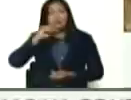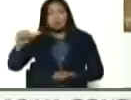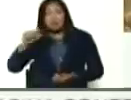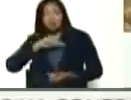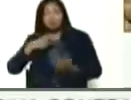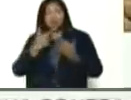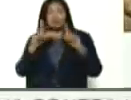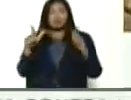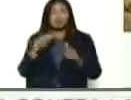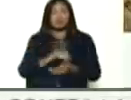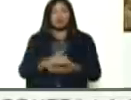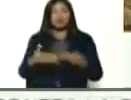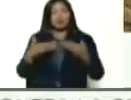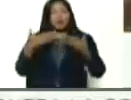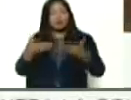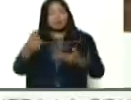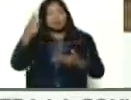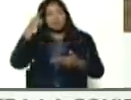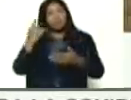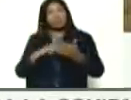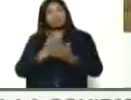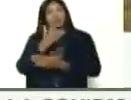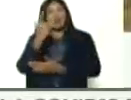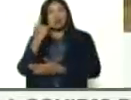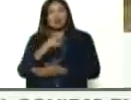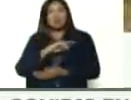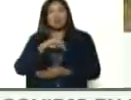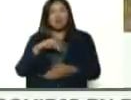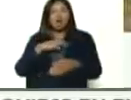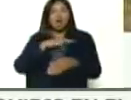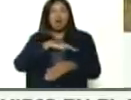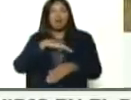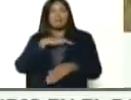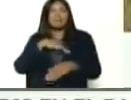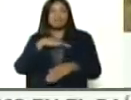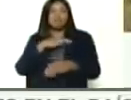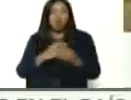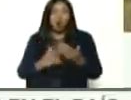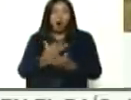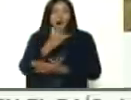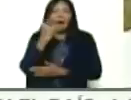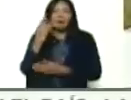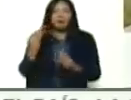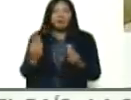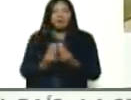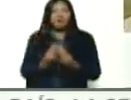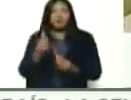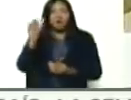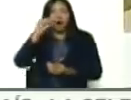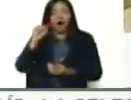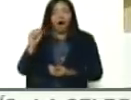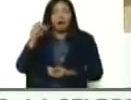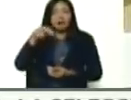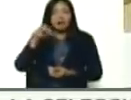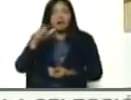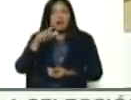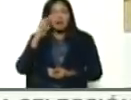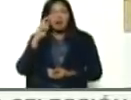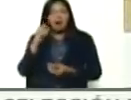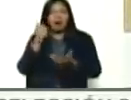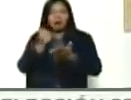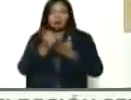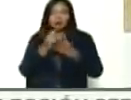también un regalo en el día del árbol en el día de la misión árbol estamos aquí con ashley que nos ayude a develar